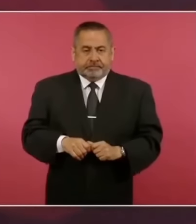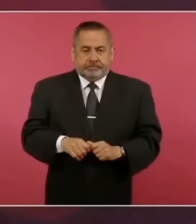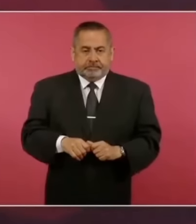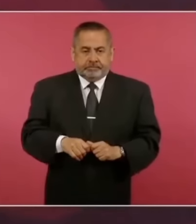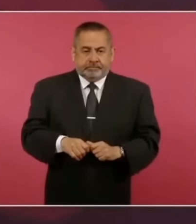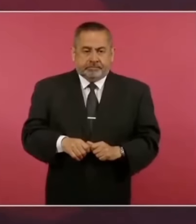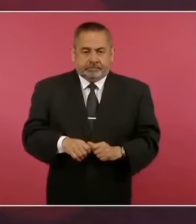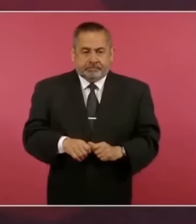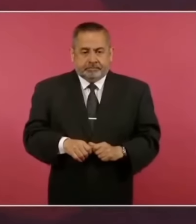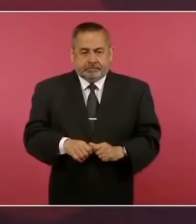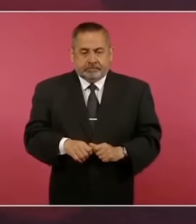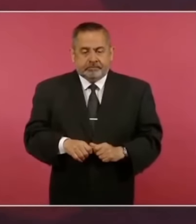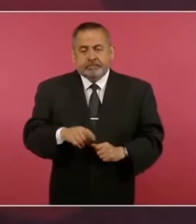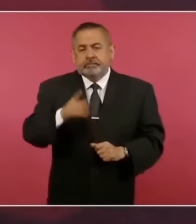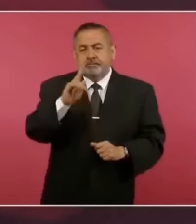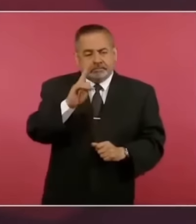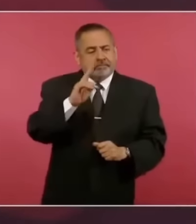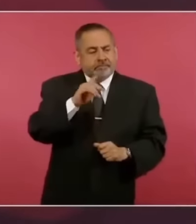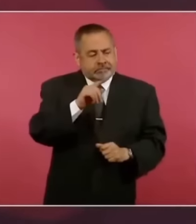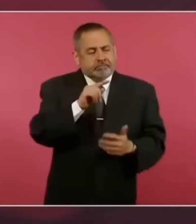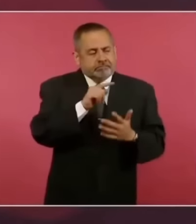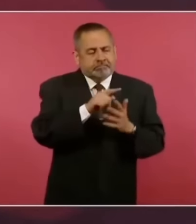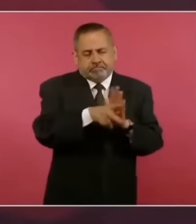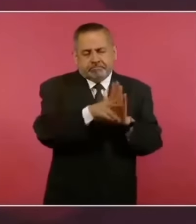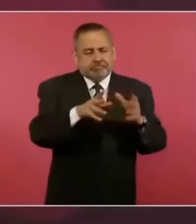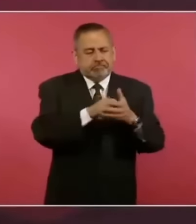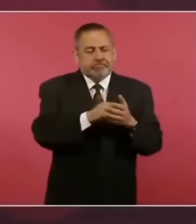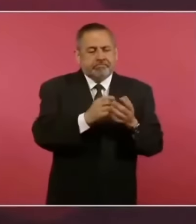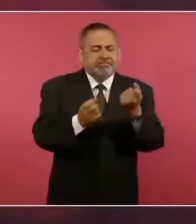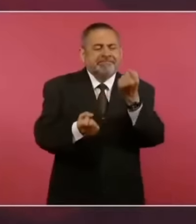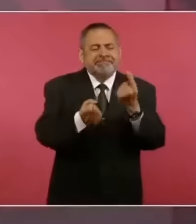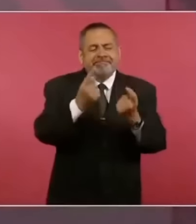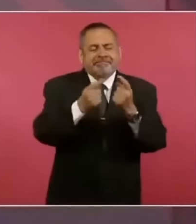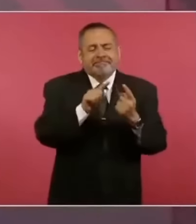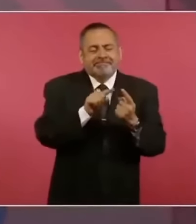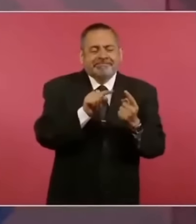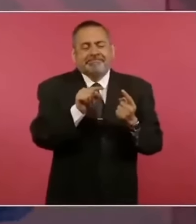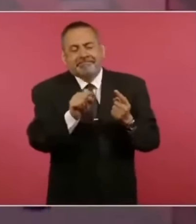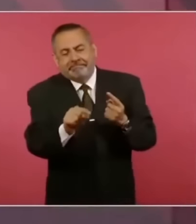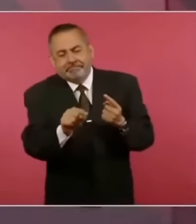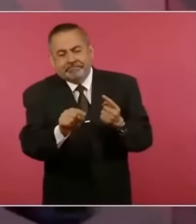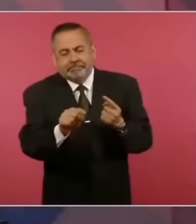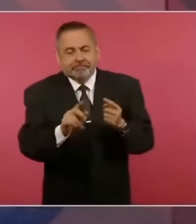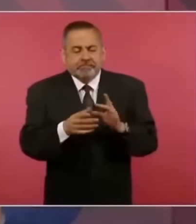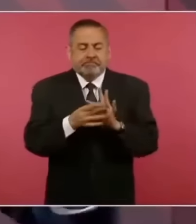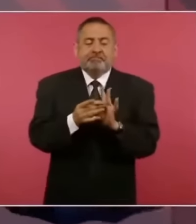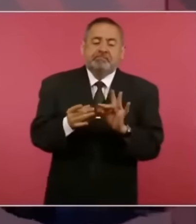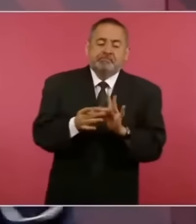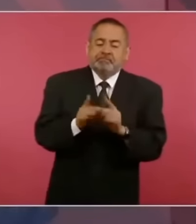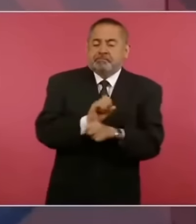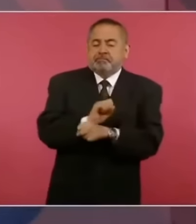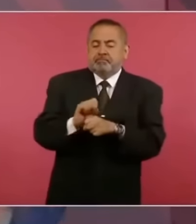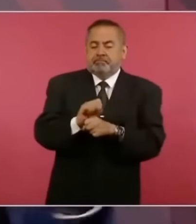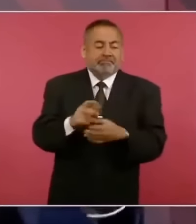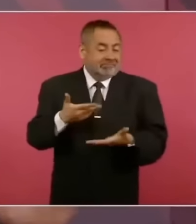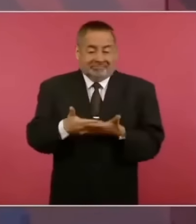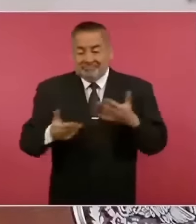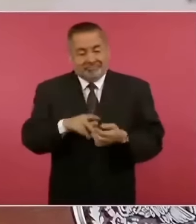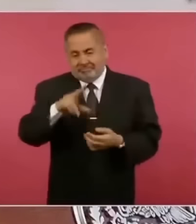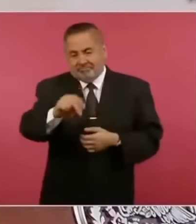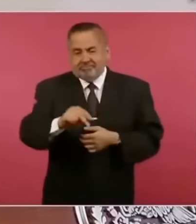esa especificidad ese Matiz Ahora no ahora